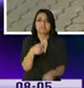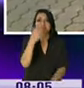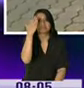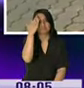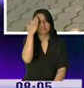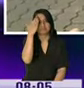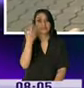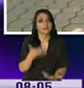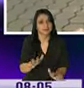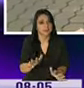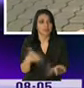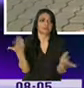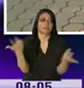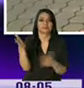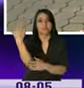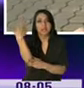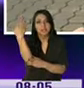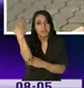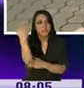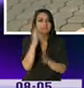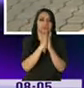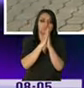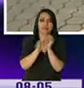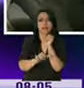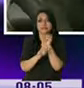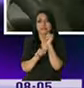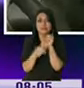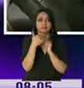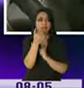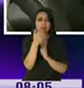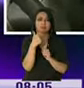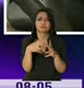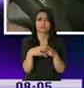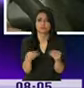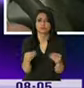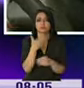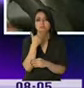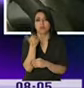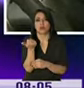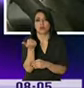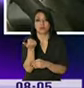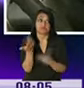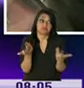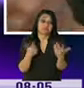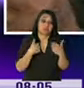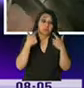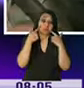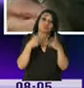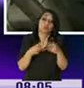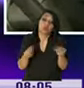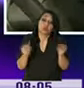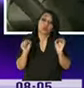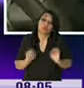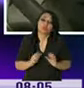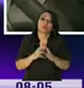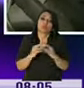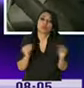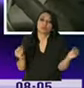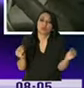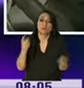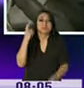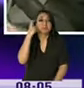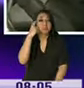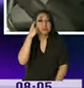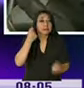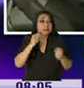del alcalde, gente encargada de esto, busquemos una solución más efectiva. Si ha de haber, digo yo, si ha de haber. Si con un poquito de empeño, si